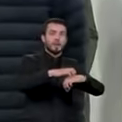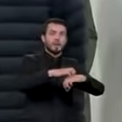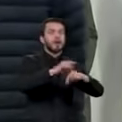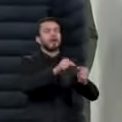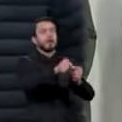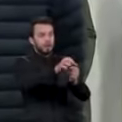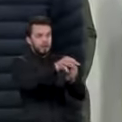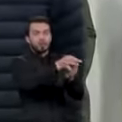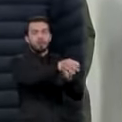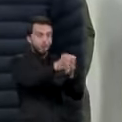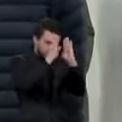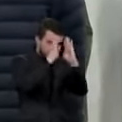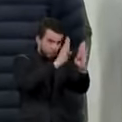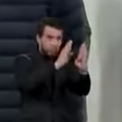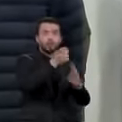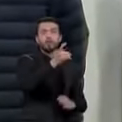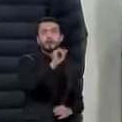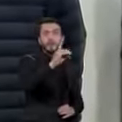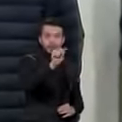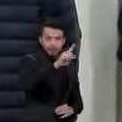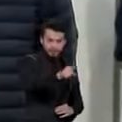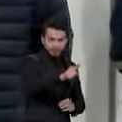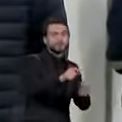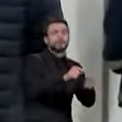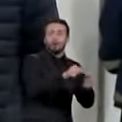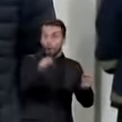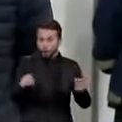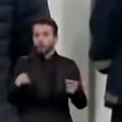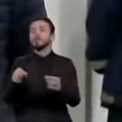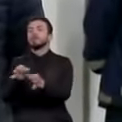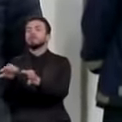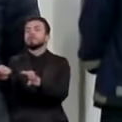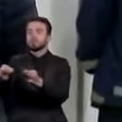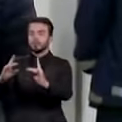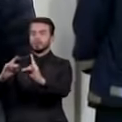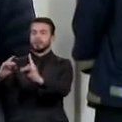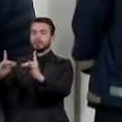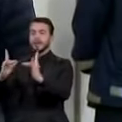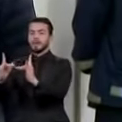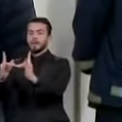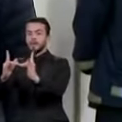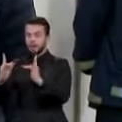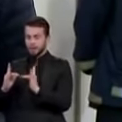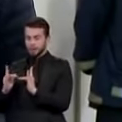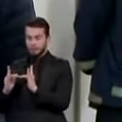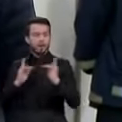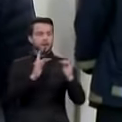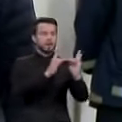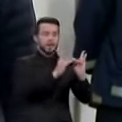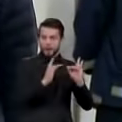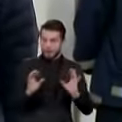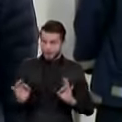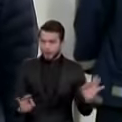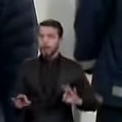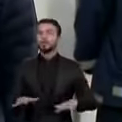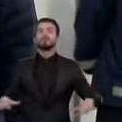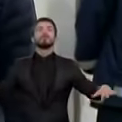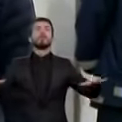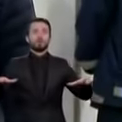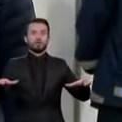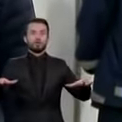para atender a Medina y Paratebueno. Más las que estamos organizando en Cundinamarca y en dos clínicas